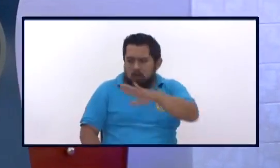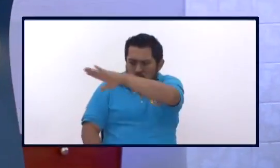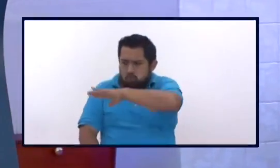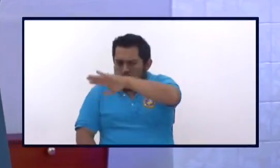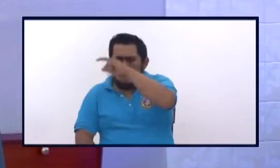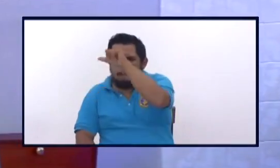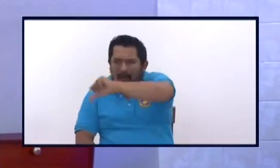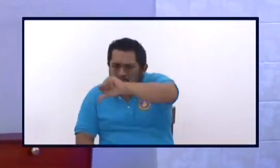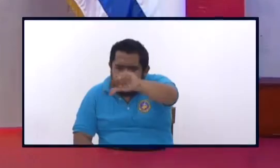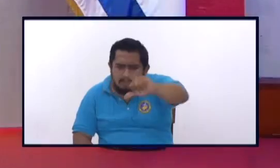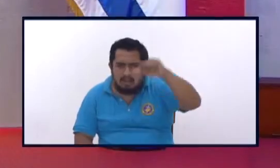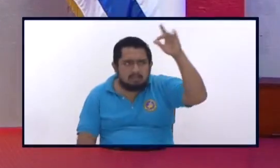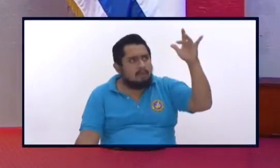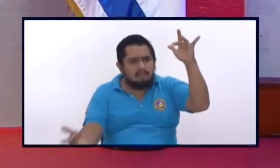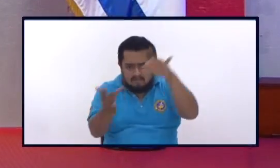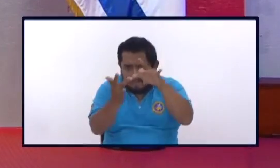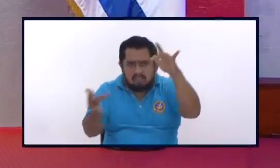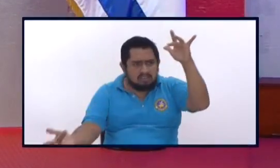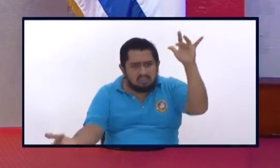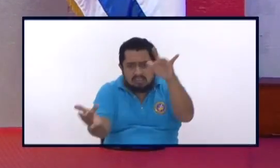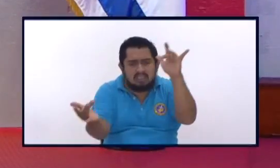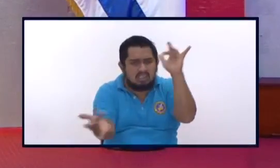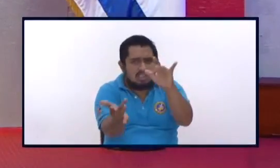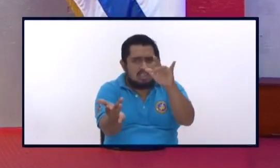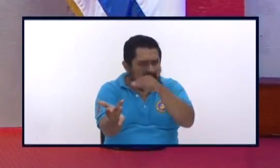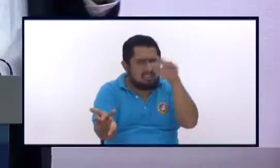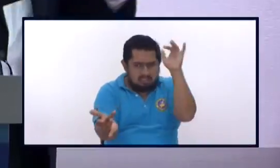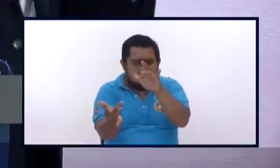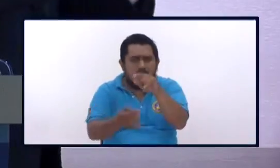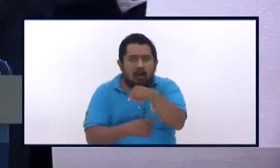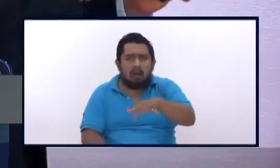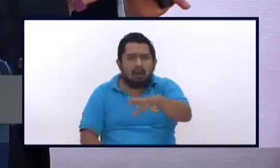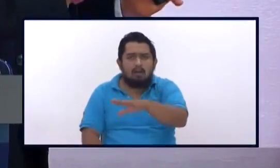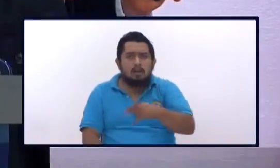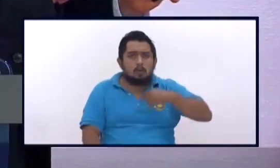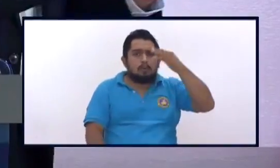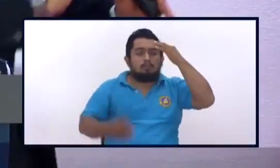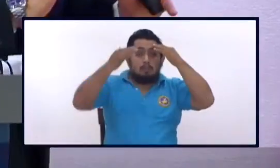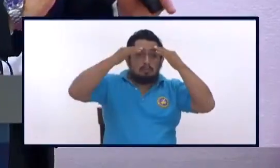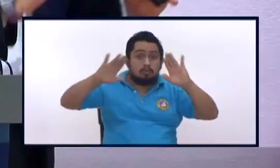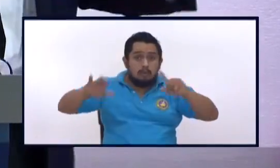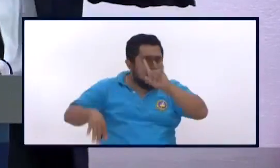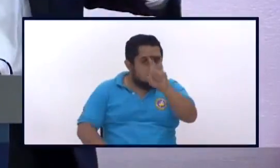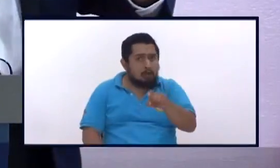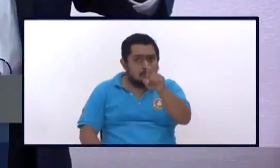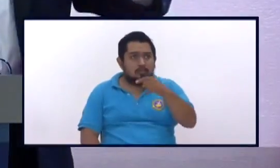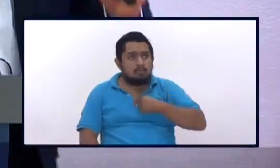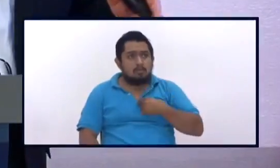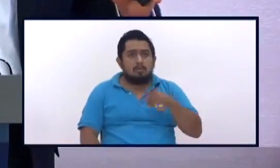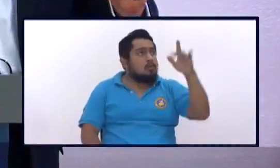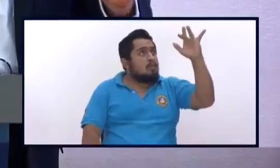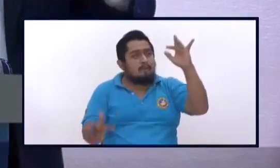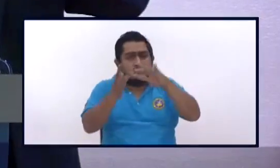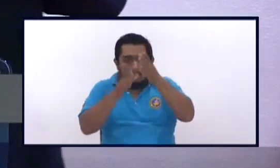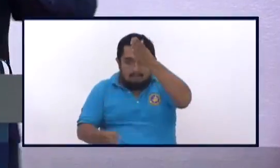de dos a los casinos llegar a la cobertura dios a tu grupo de amigos o amigas llegar a tú no lo sé no te pregunto porque la cobertura adiós tiene